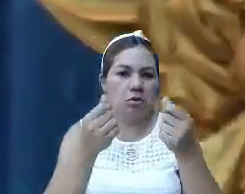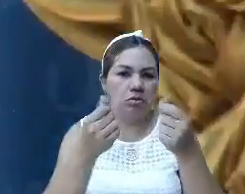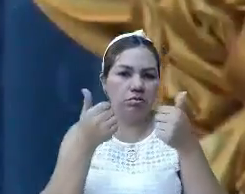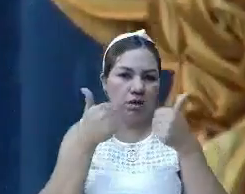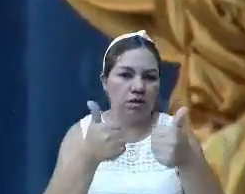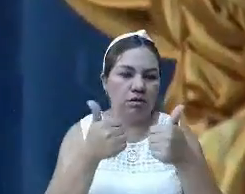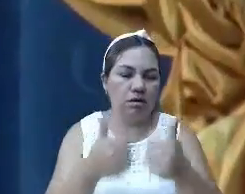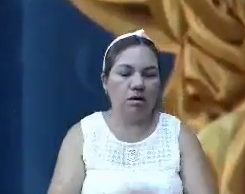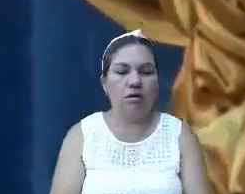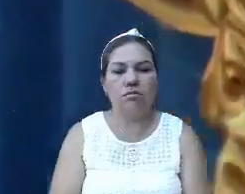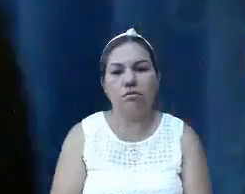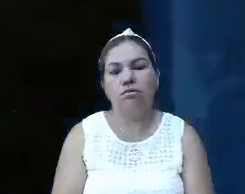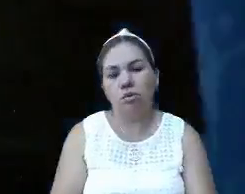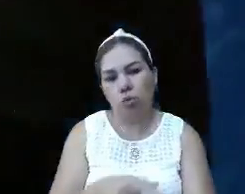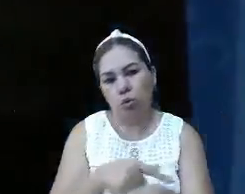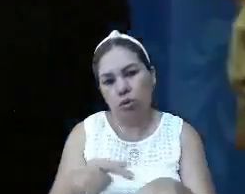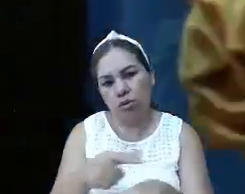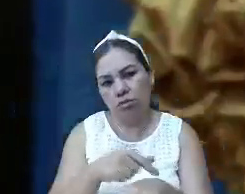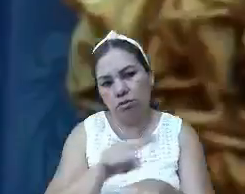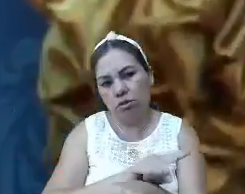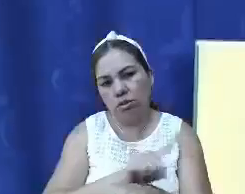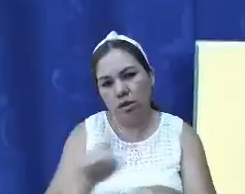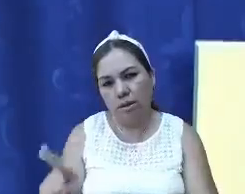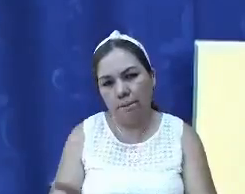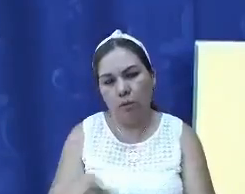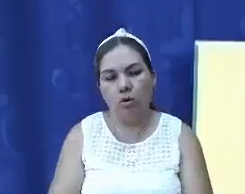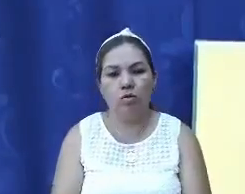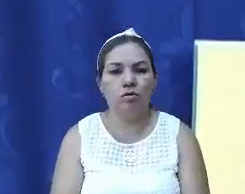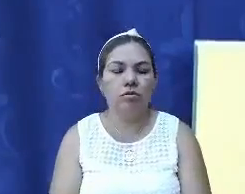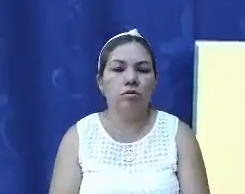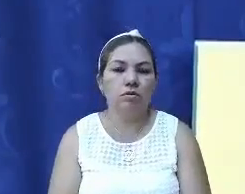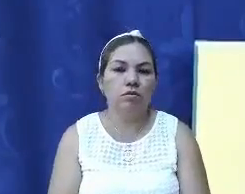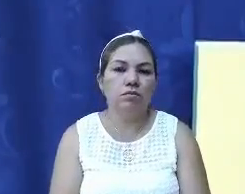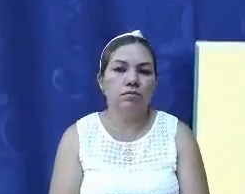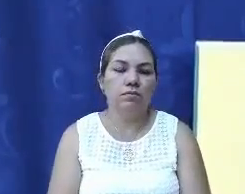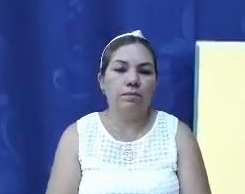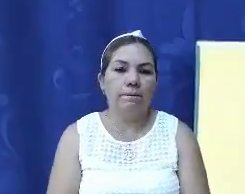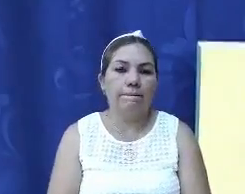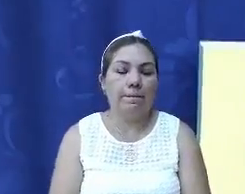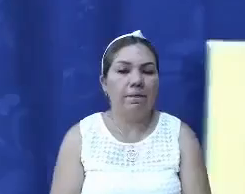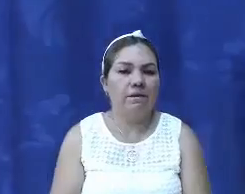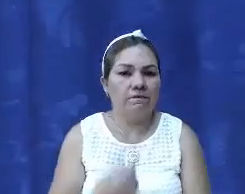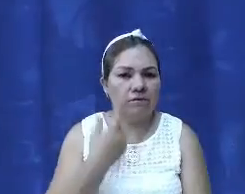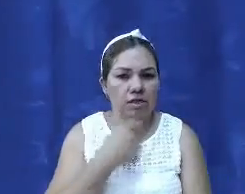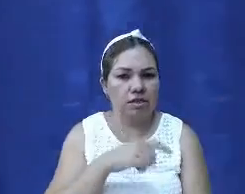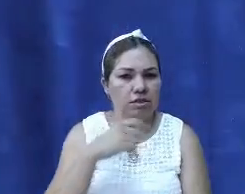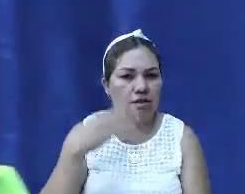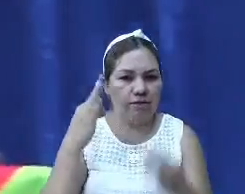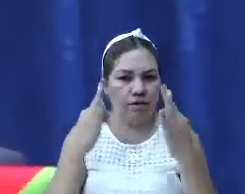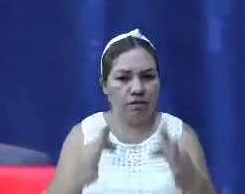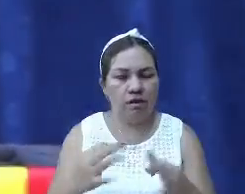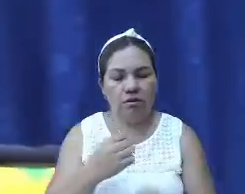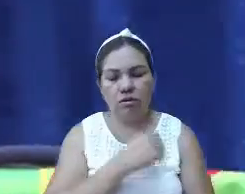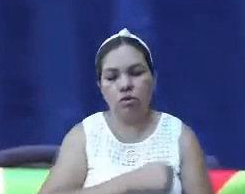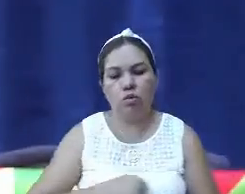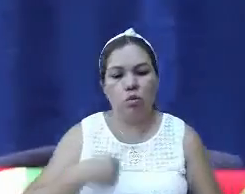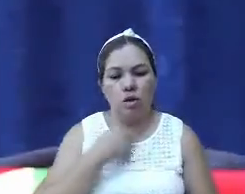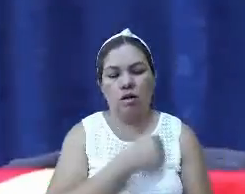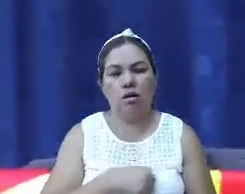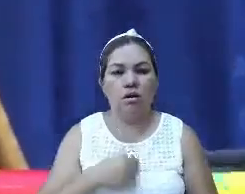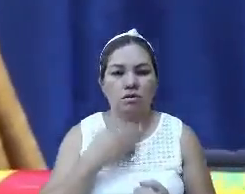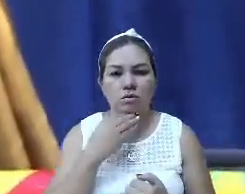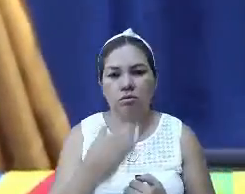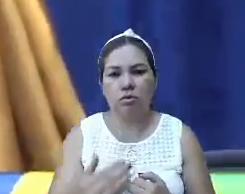Repita conmigo: son los últimos tiempos y necesito que se me diga la verdad, aunque me duela. ¿Se dan cuenta